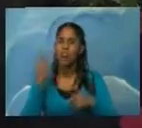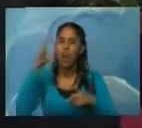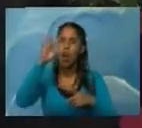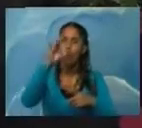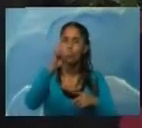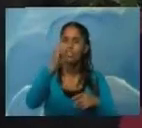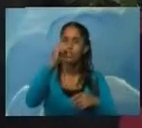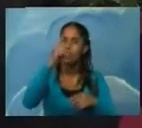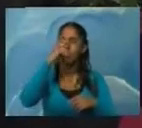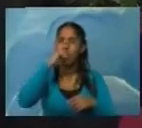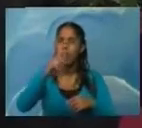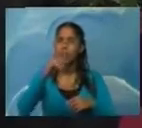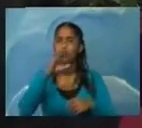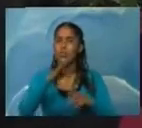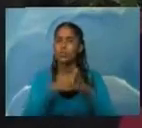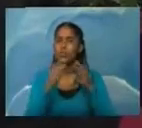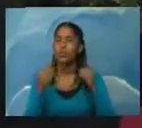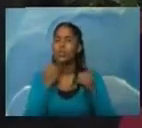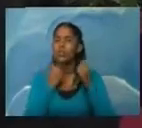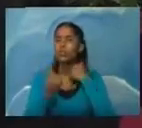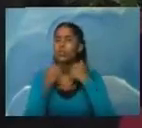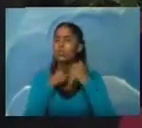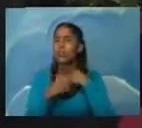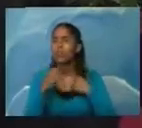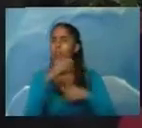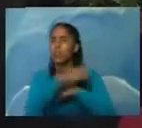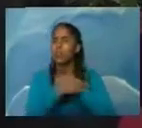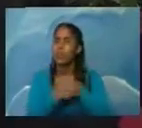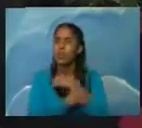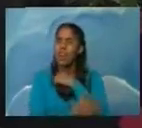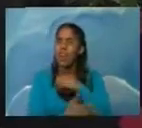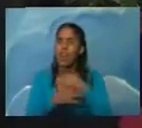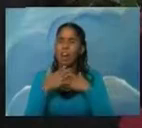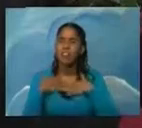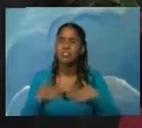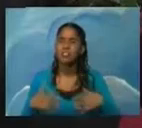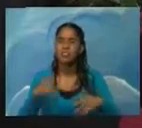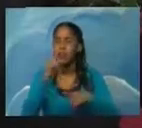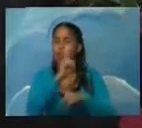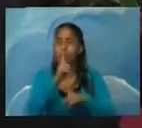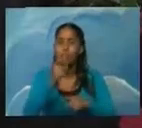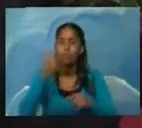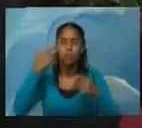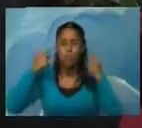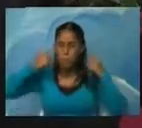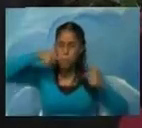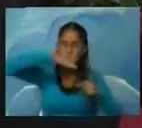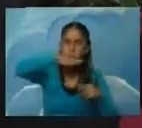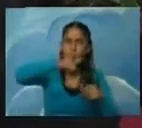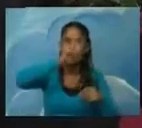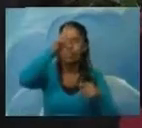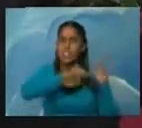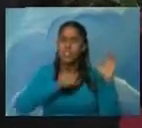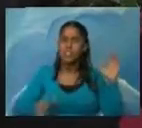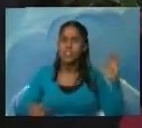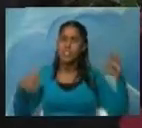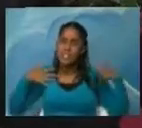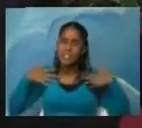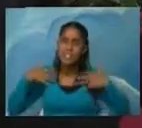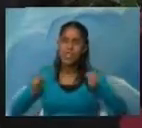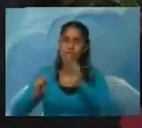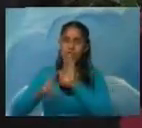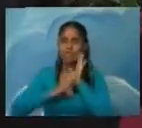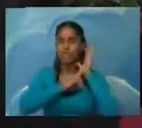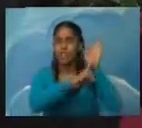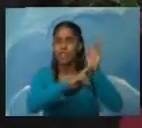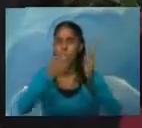pero todo enfermo, dando lástima por ahí. Nosotros somos pueblo del Señor, tenemos que ser un pueblo sano, representar que